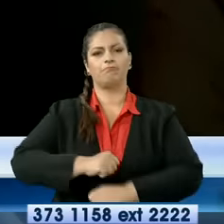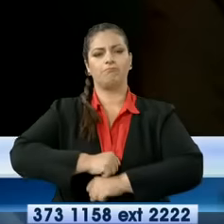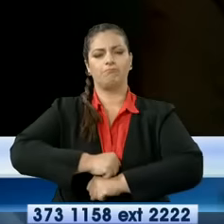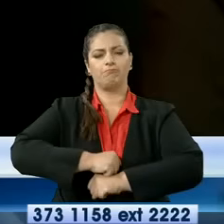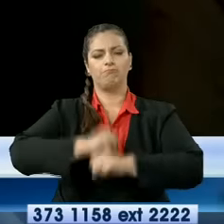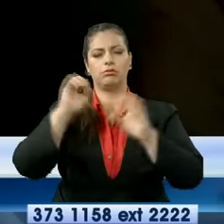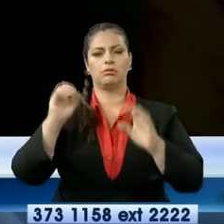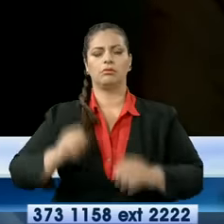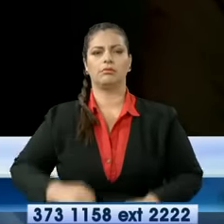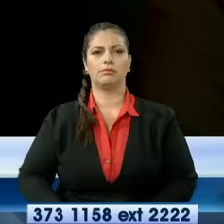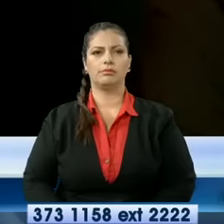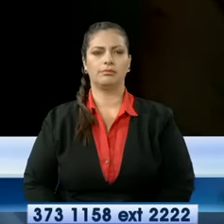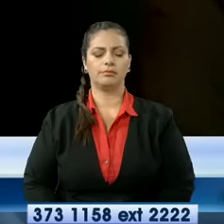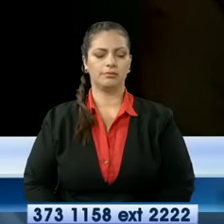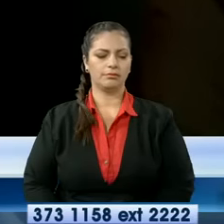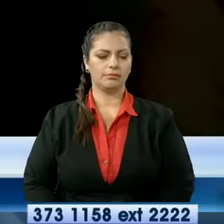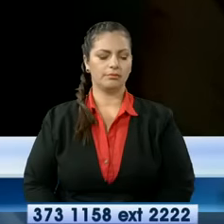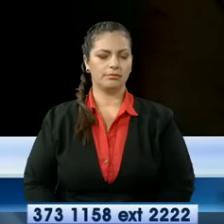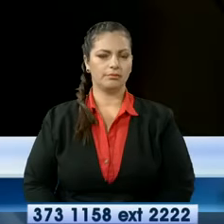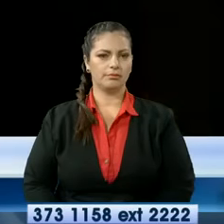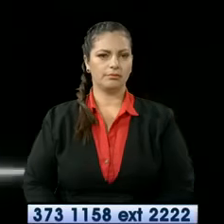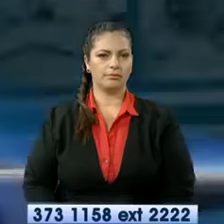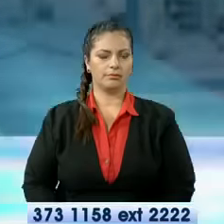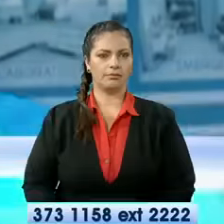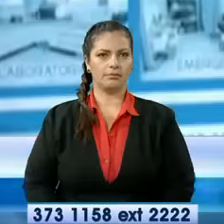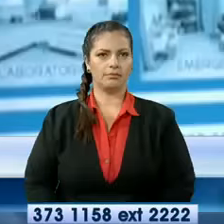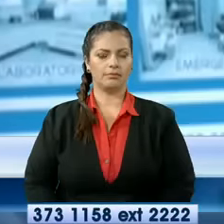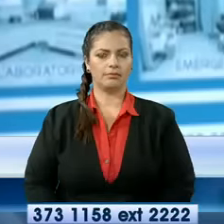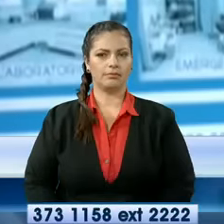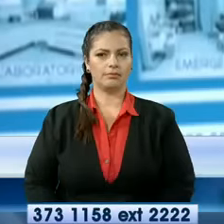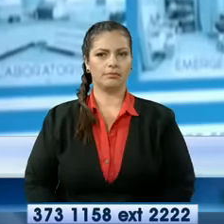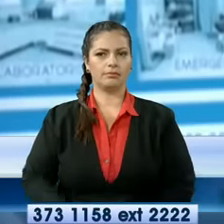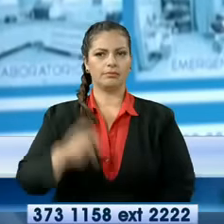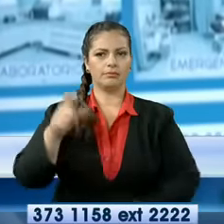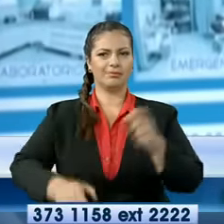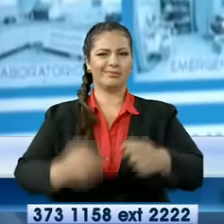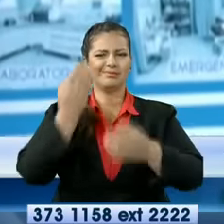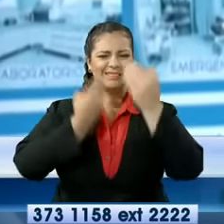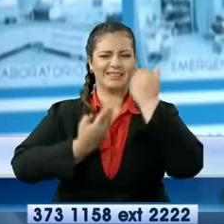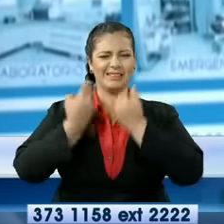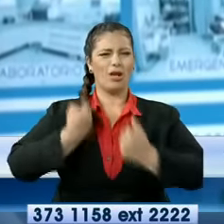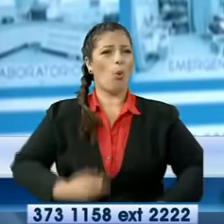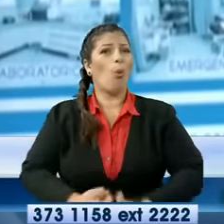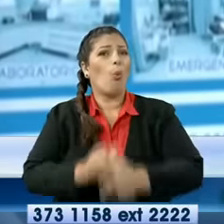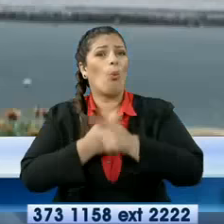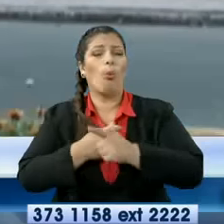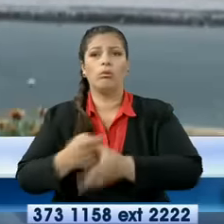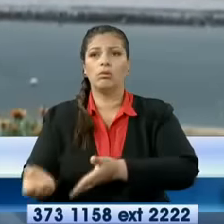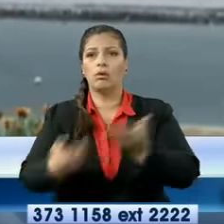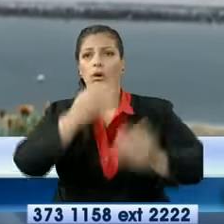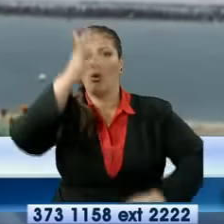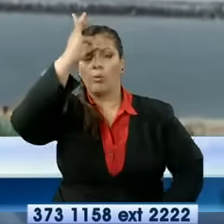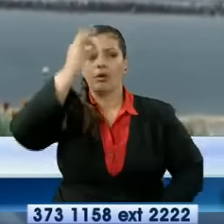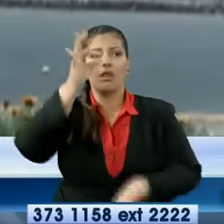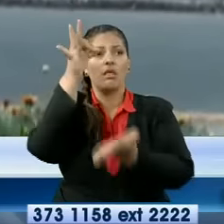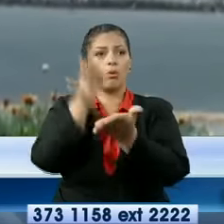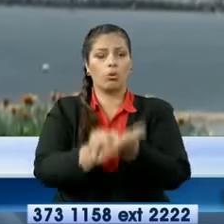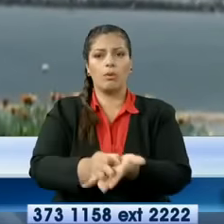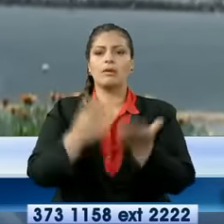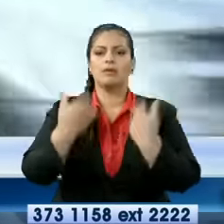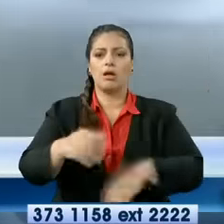M6A4, como también fusiles de francotirador. Los heridos fueron rápidamente evacuados al Hospital Básico de Cotopaxi, donde se encuentran